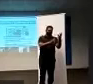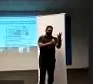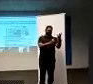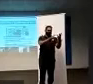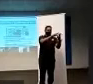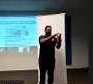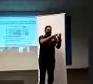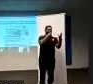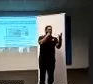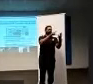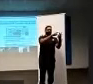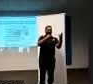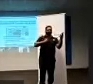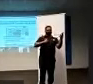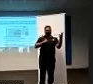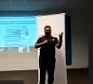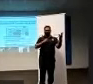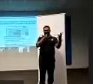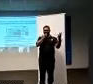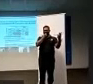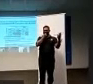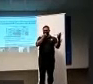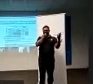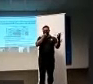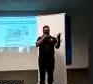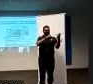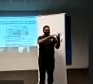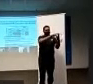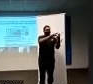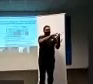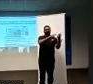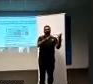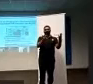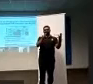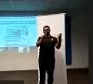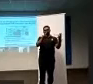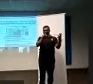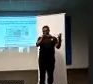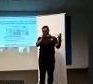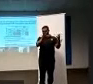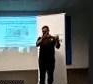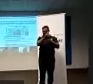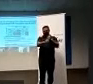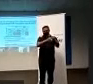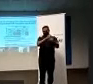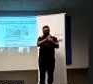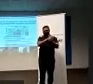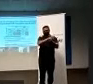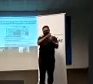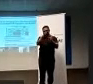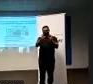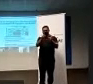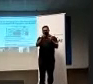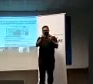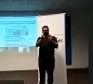femeninos, de 5 a 11 años de edad. Después de la primera dosis, 0%. Después de la segunda